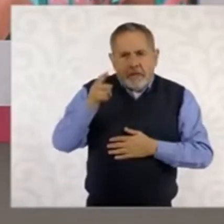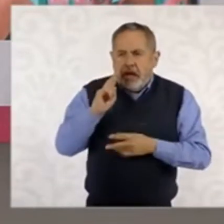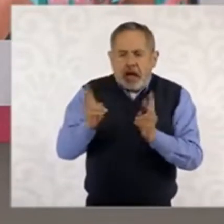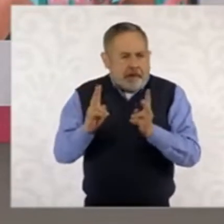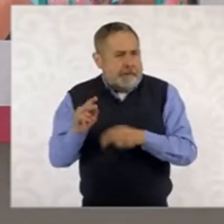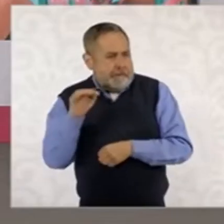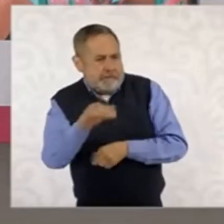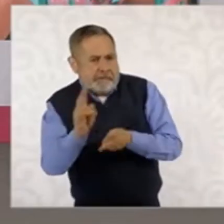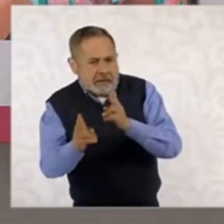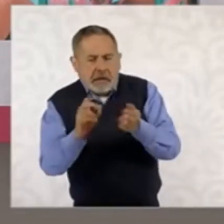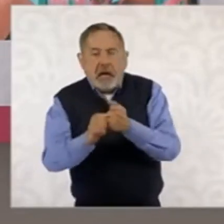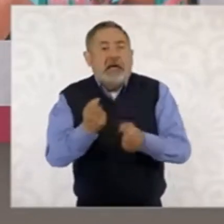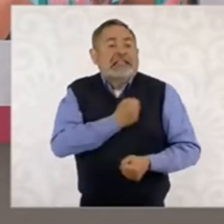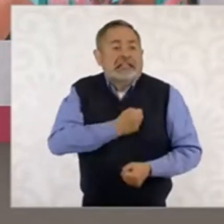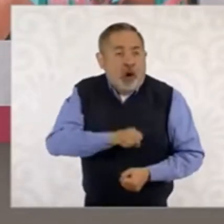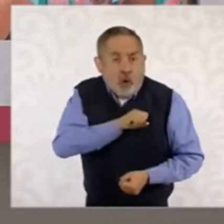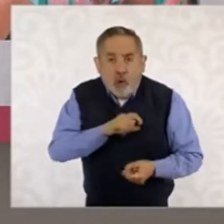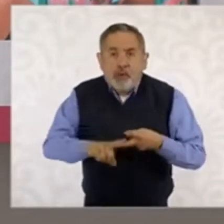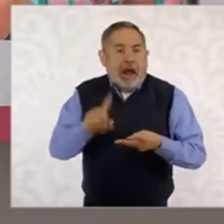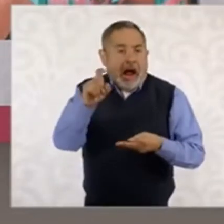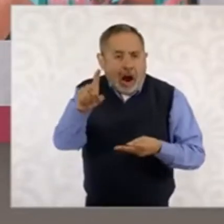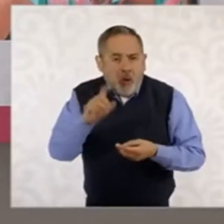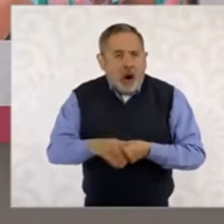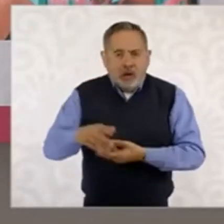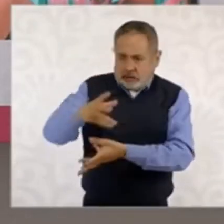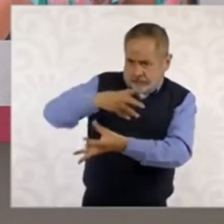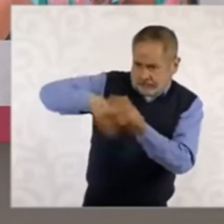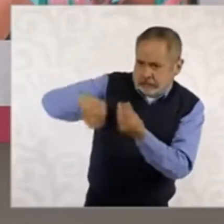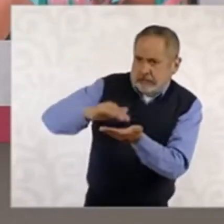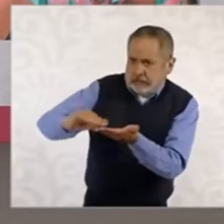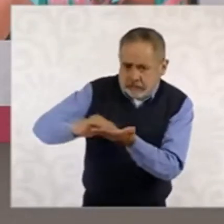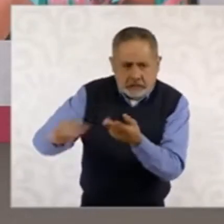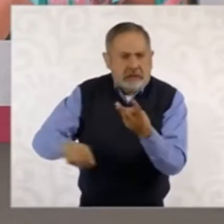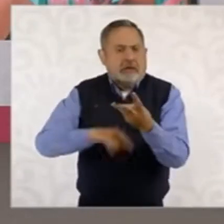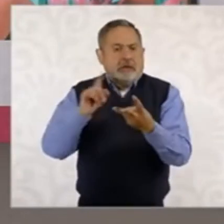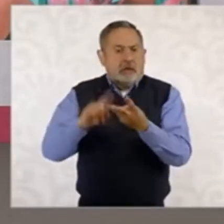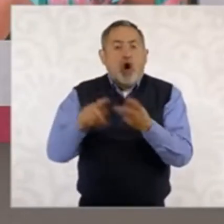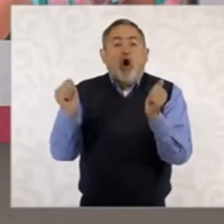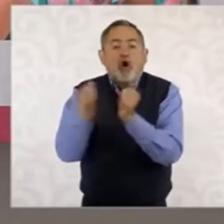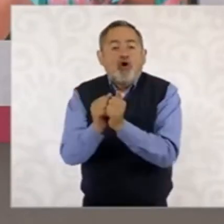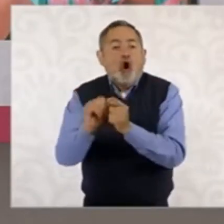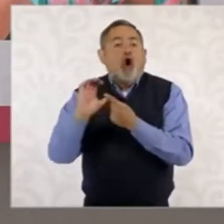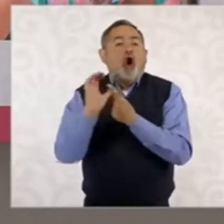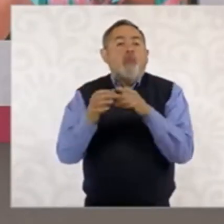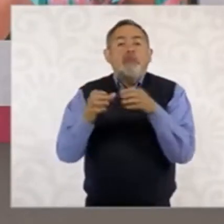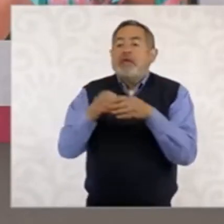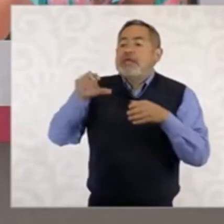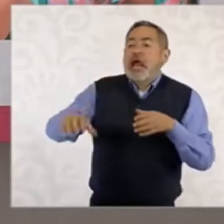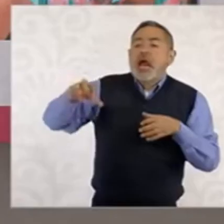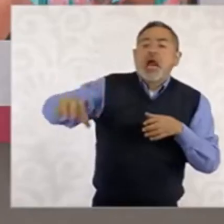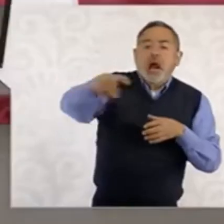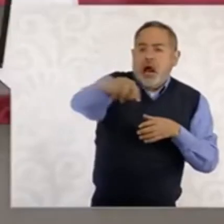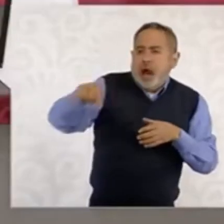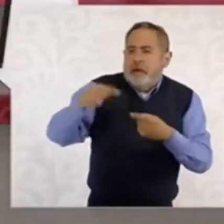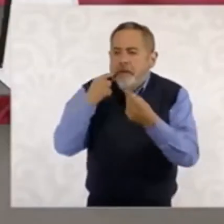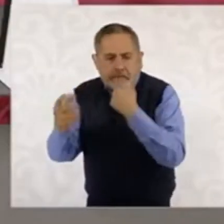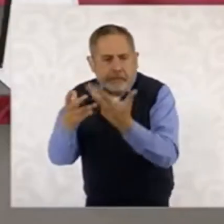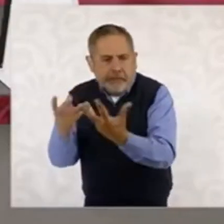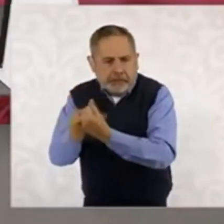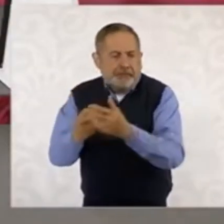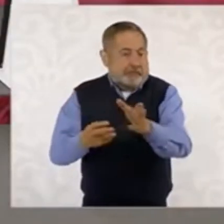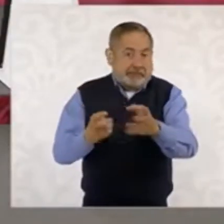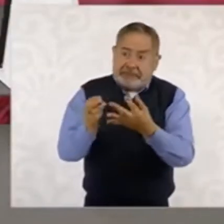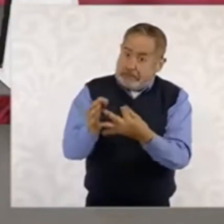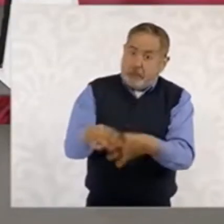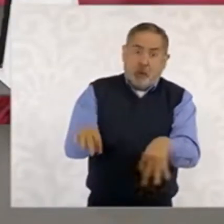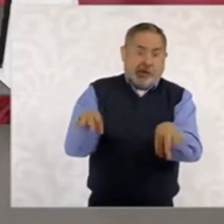de salud, de agua, de remediación y restauración, junto con los comités de la Cuenca de Sonora. La siguiente, por favor.